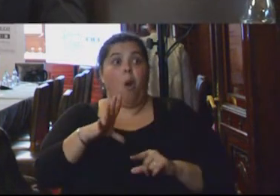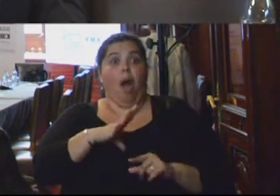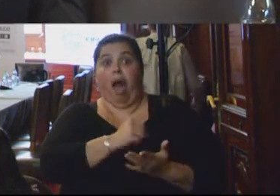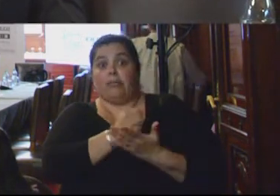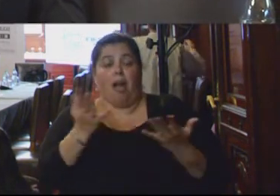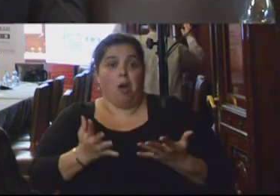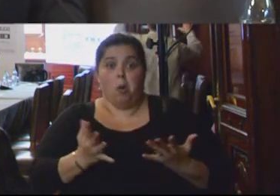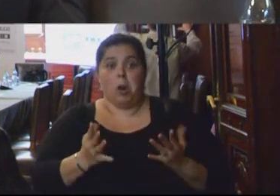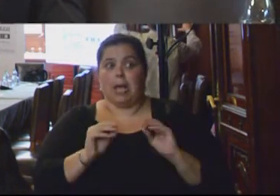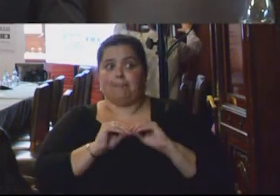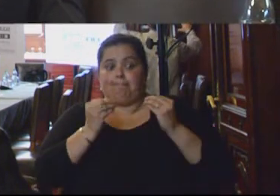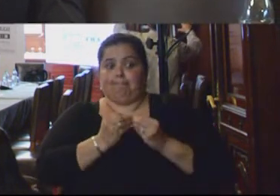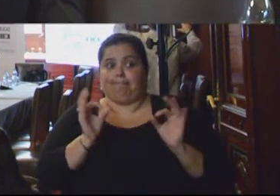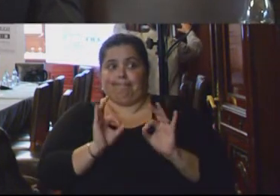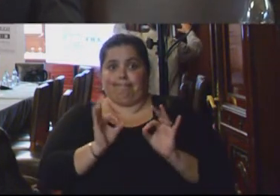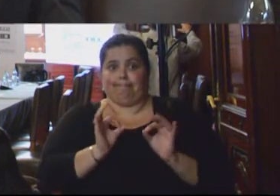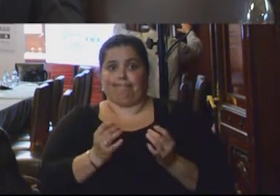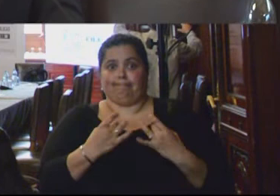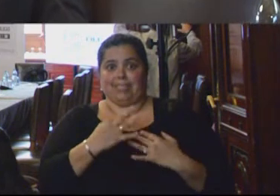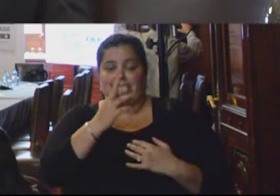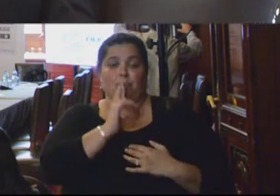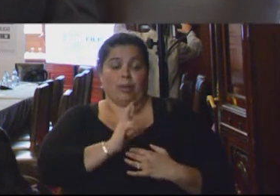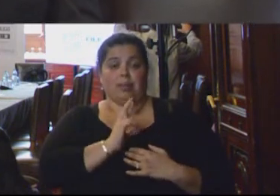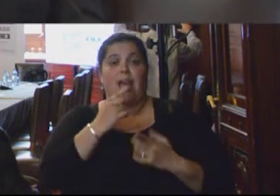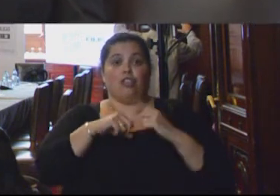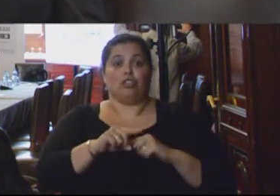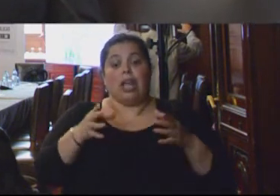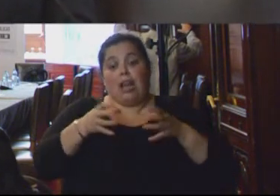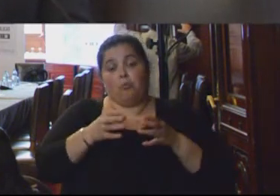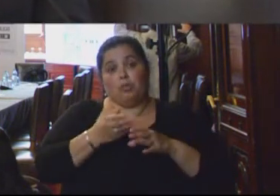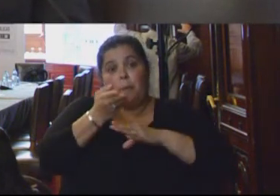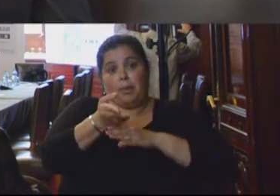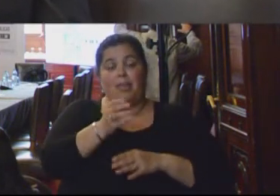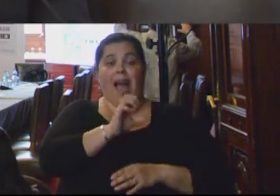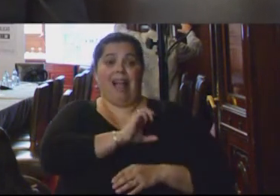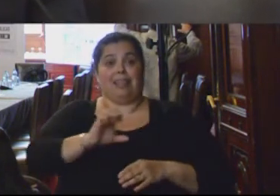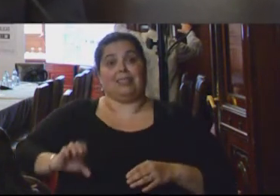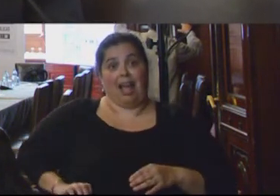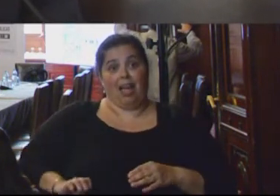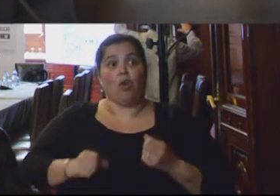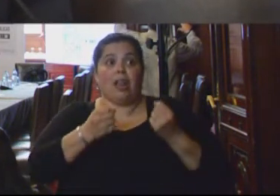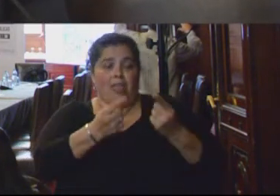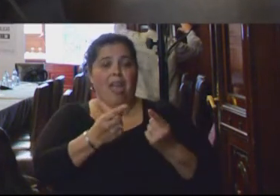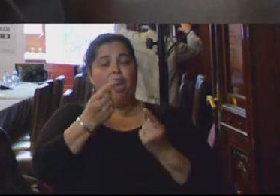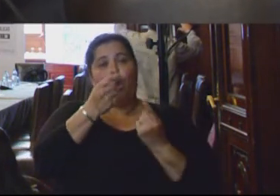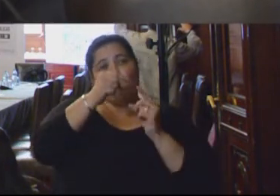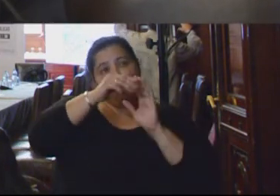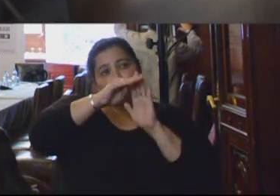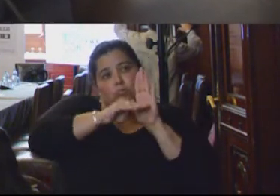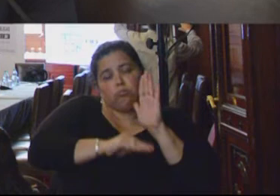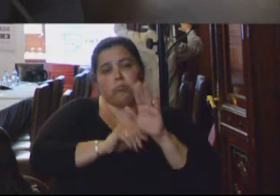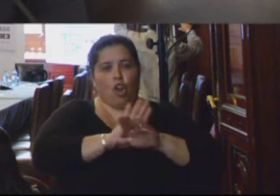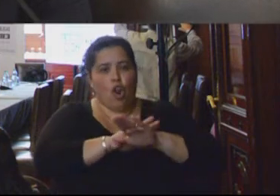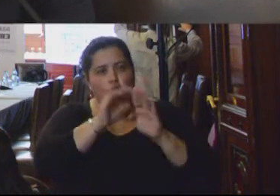concretado, solicitamos que la Comisión inste al Estado a que se establezca un cronograma que permita a la Comisión monitorear y elaborar un